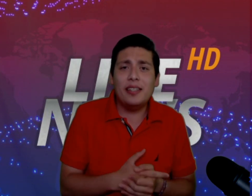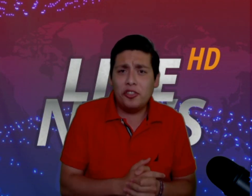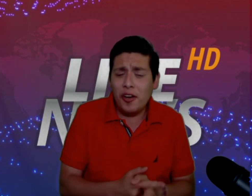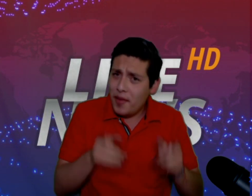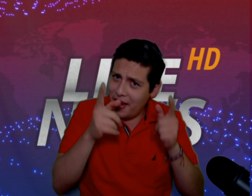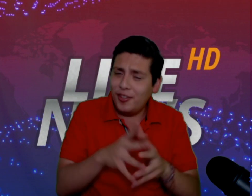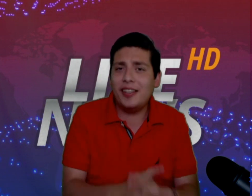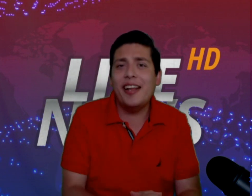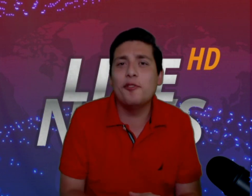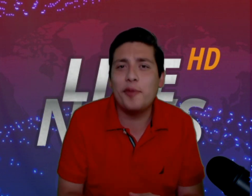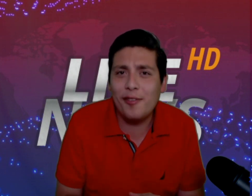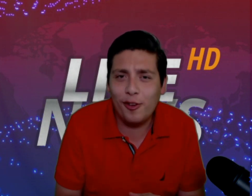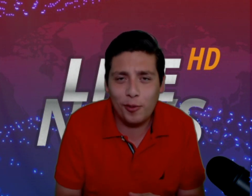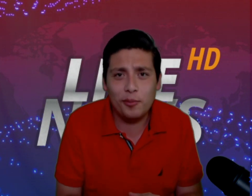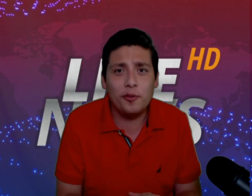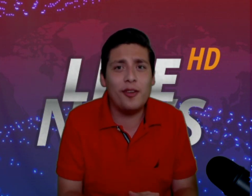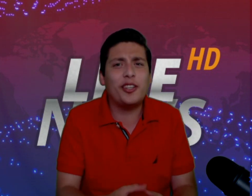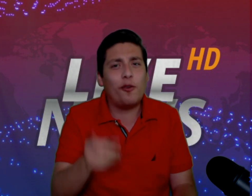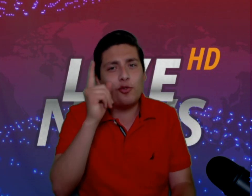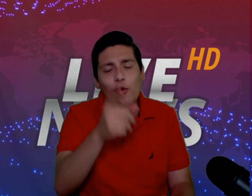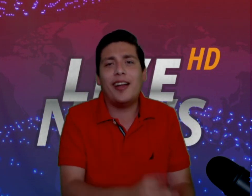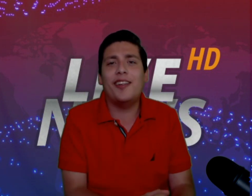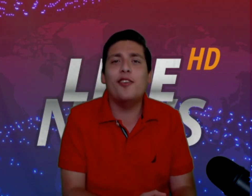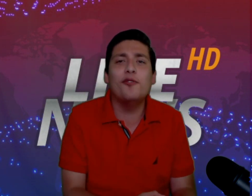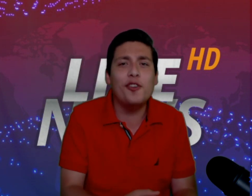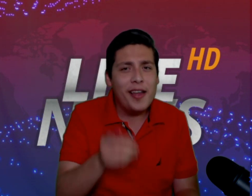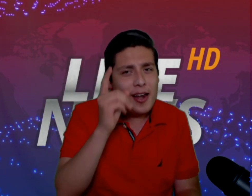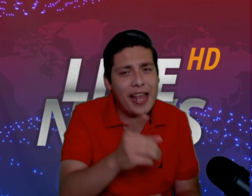esta situación. Y nos estaremos viendo en los próximos videos que con todo el